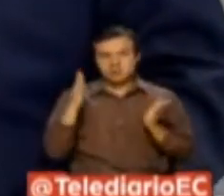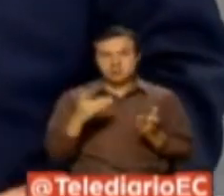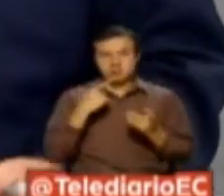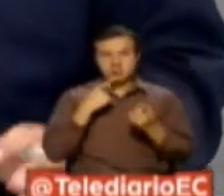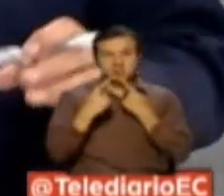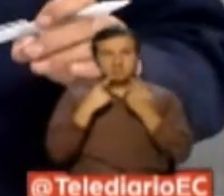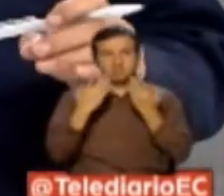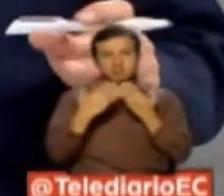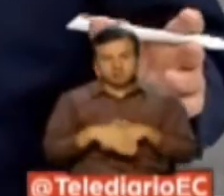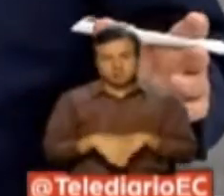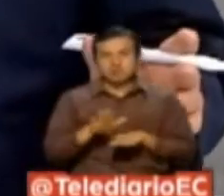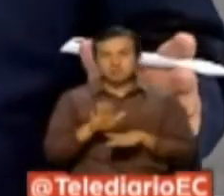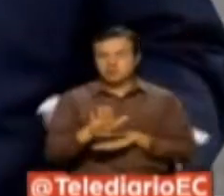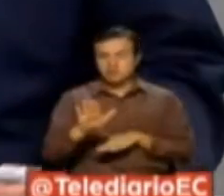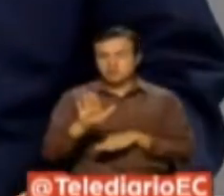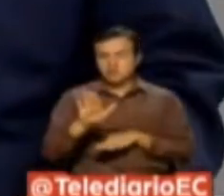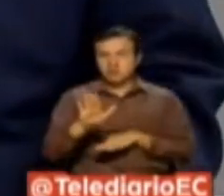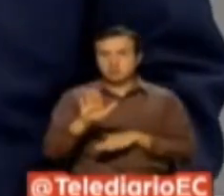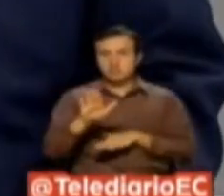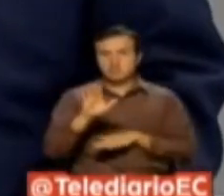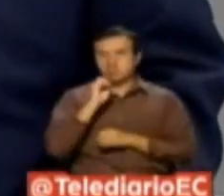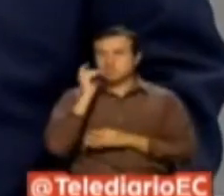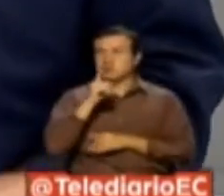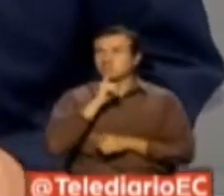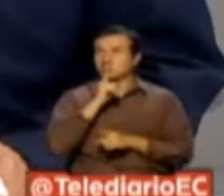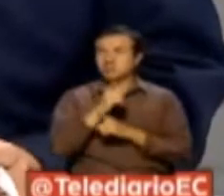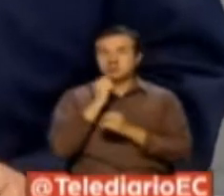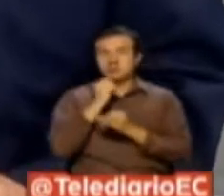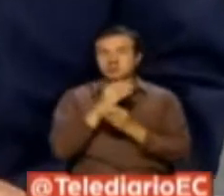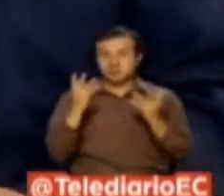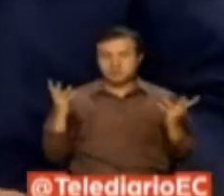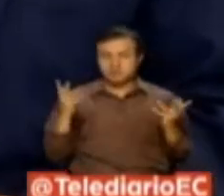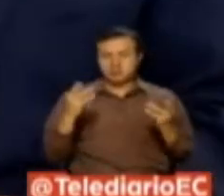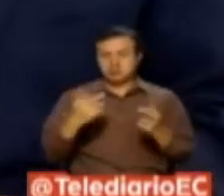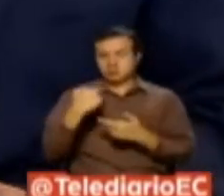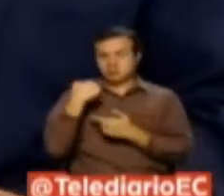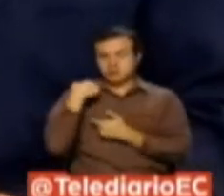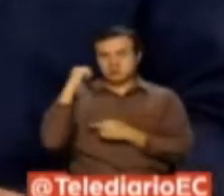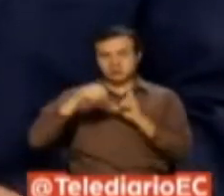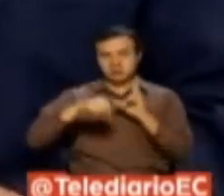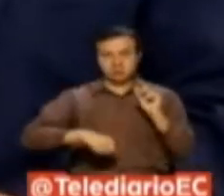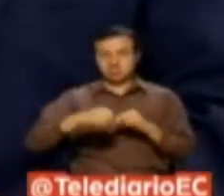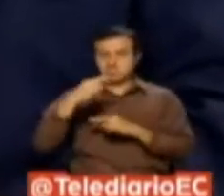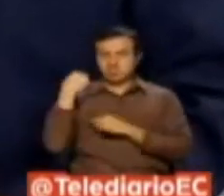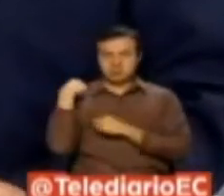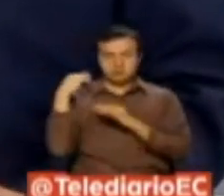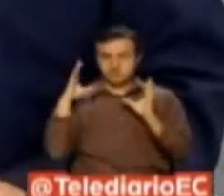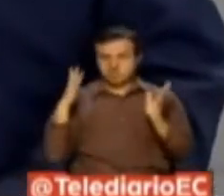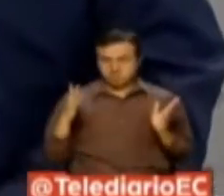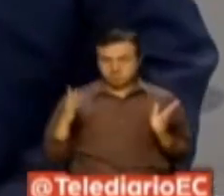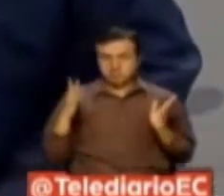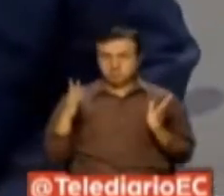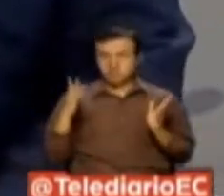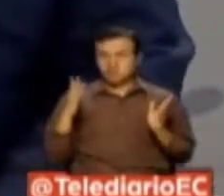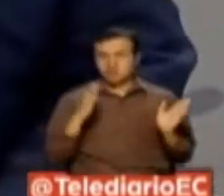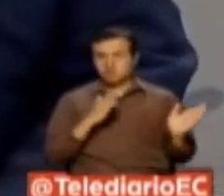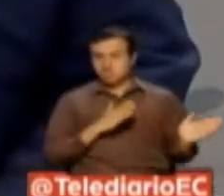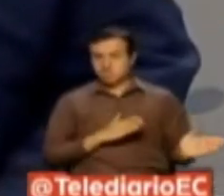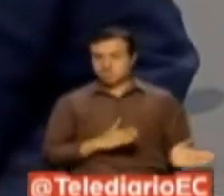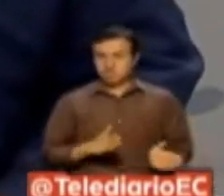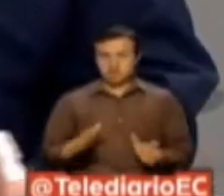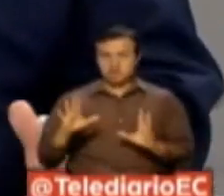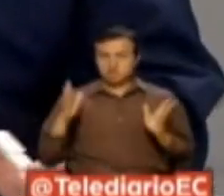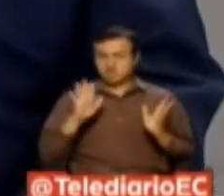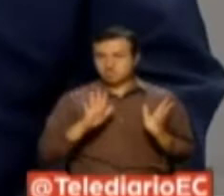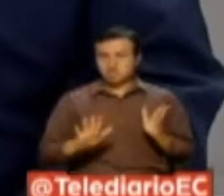este diálogo con un breve comentario de competencia o no facultad o no si esto no se hubiera producido